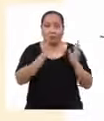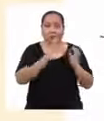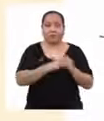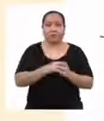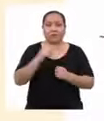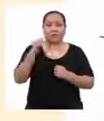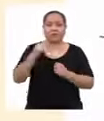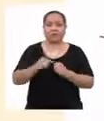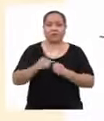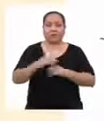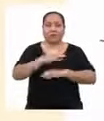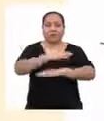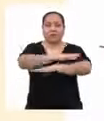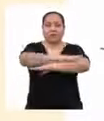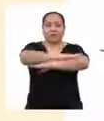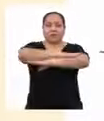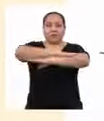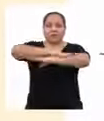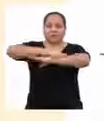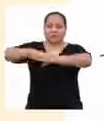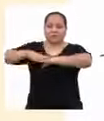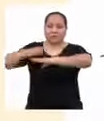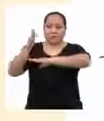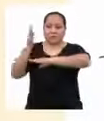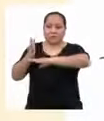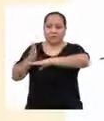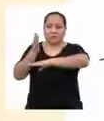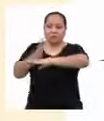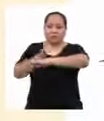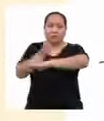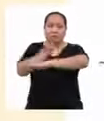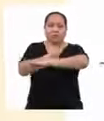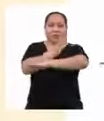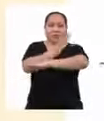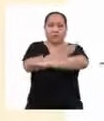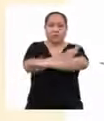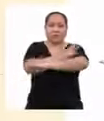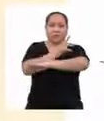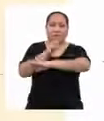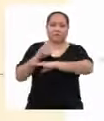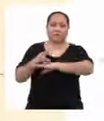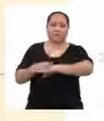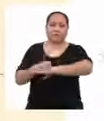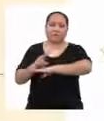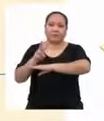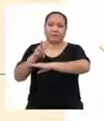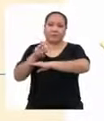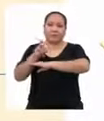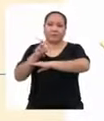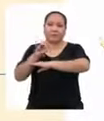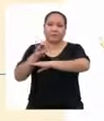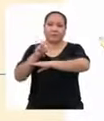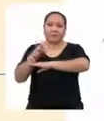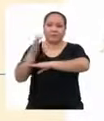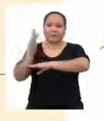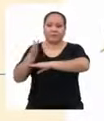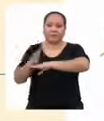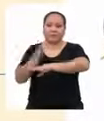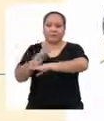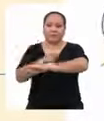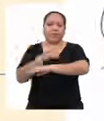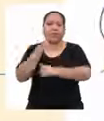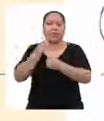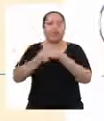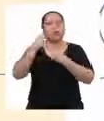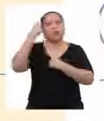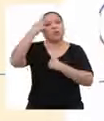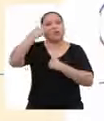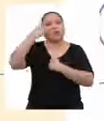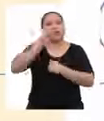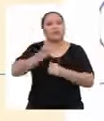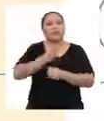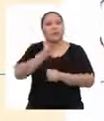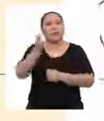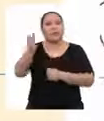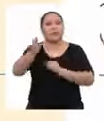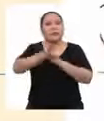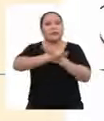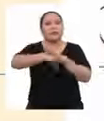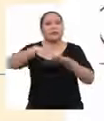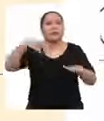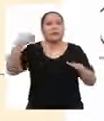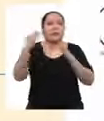En el eje horizontal volvemos a colocar los valores de la variable, es decir, los principales motivos de